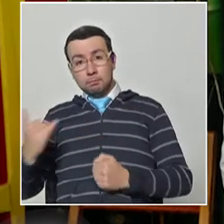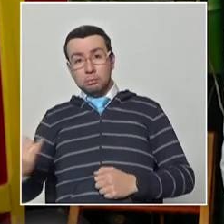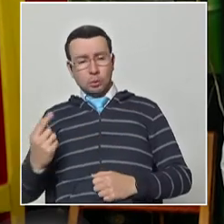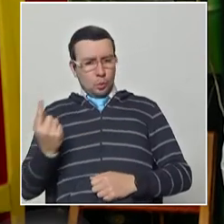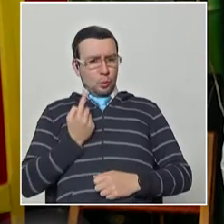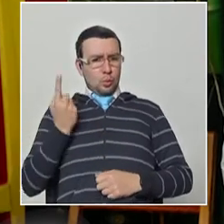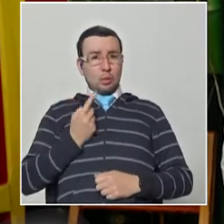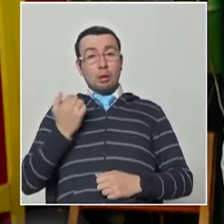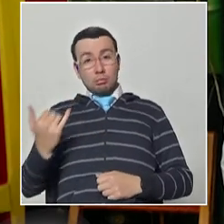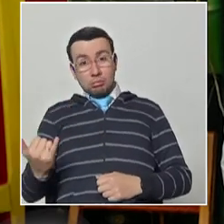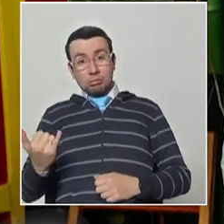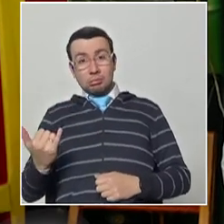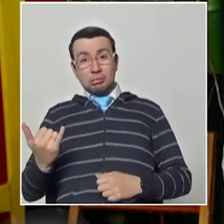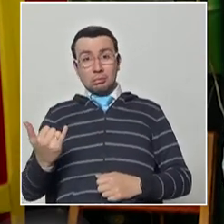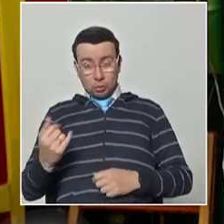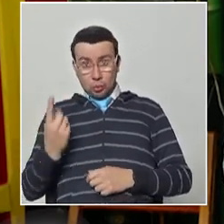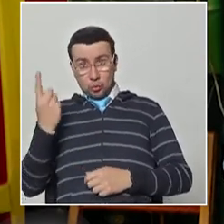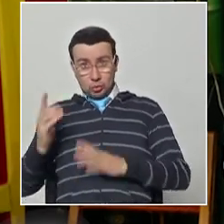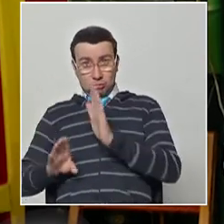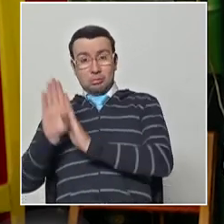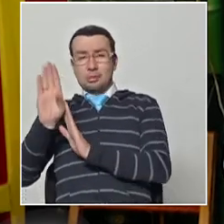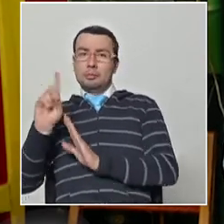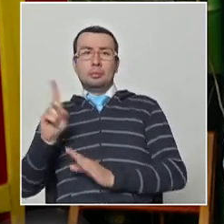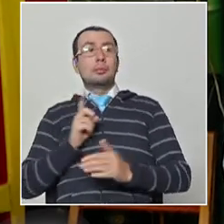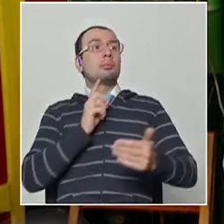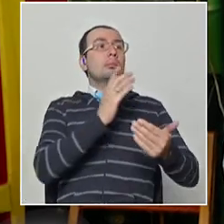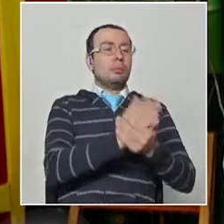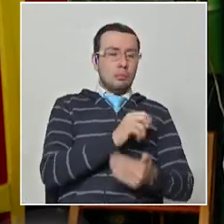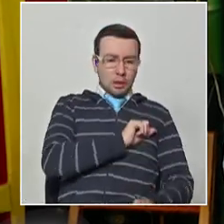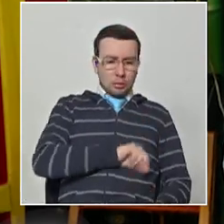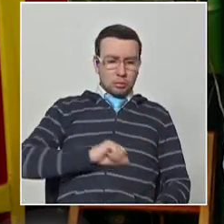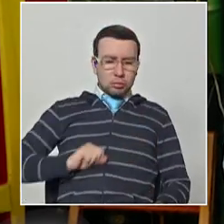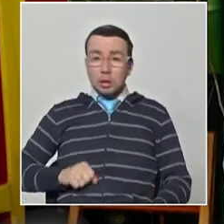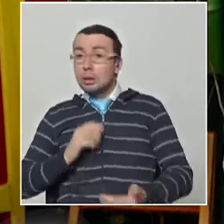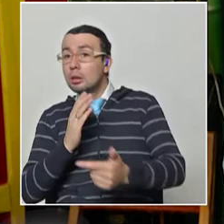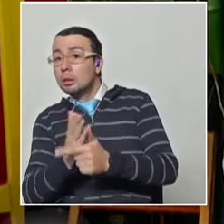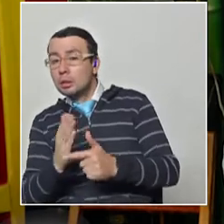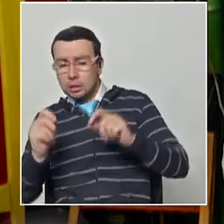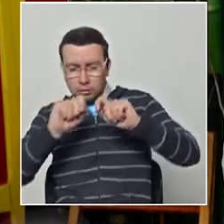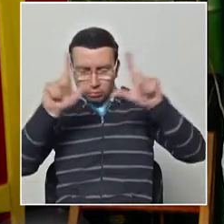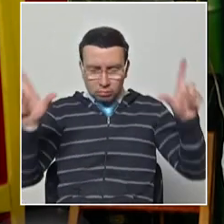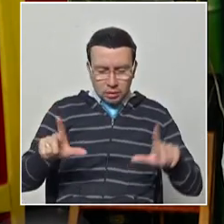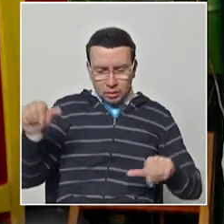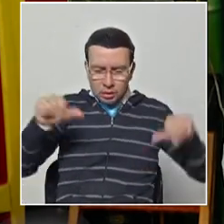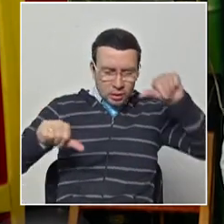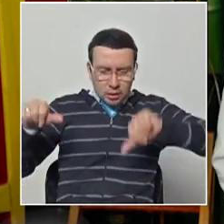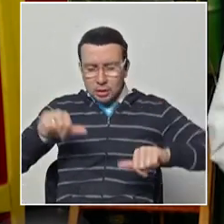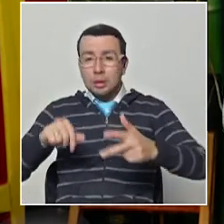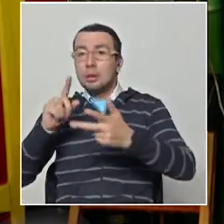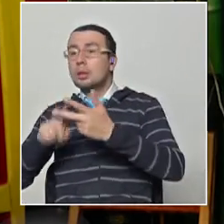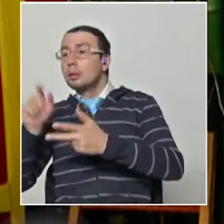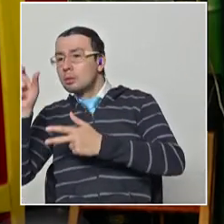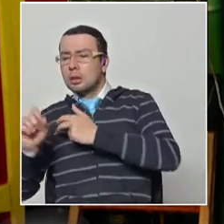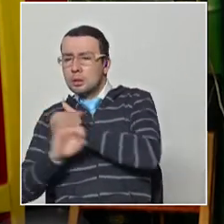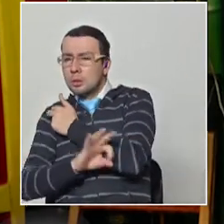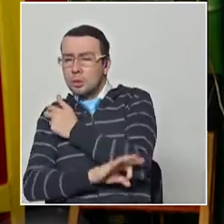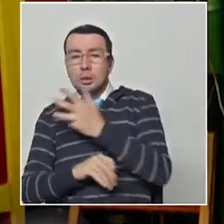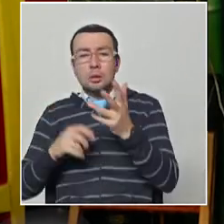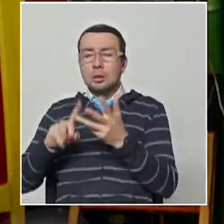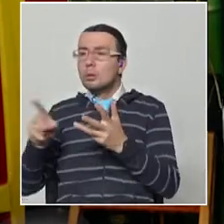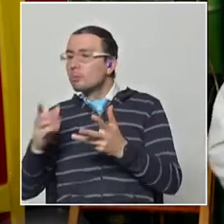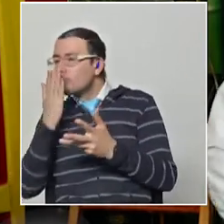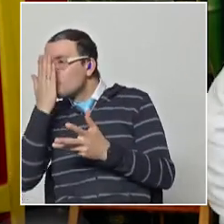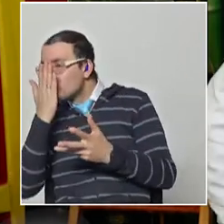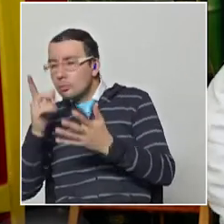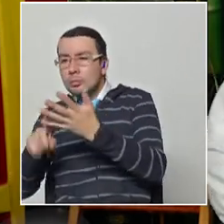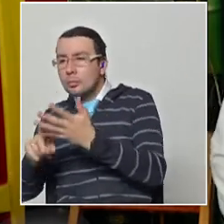no hace verano lo decía césar entonces hicieron del ecografista y que era laboratorio clínico visión del psicoterapeuta aquí era en el que le hace el ozono la